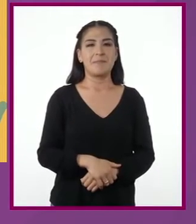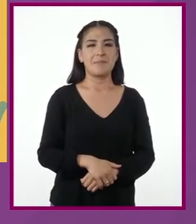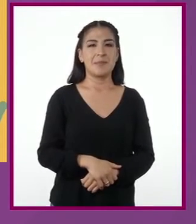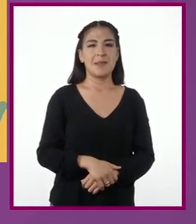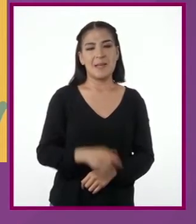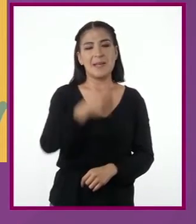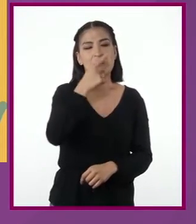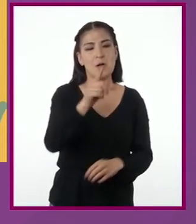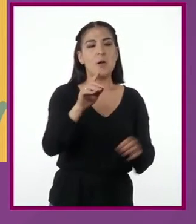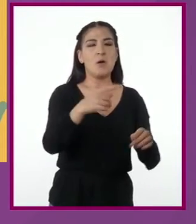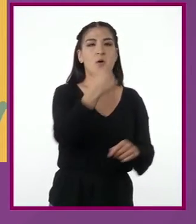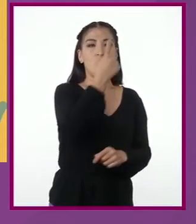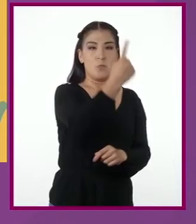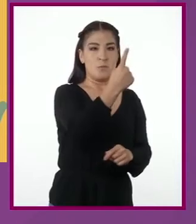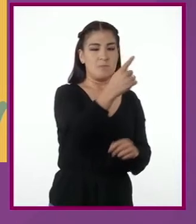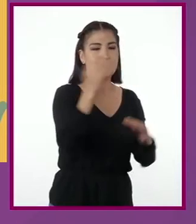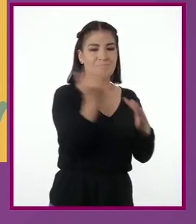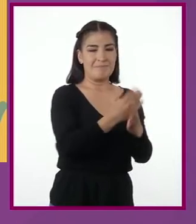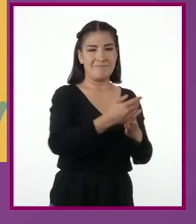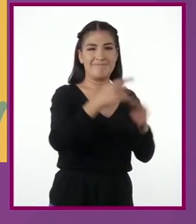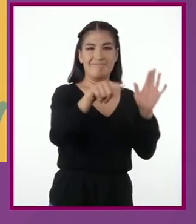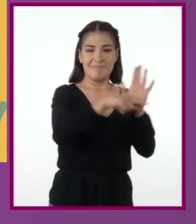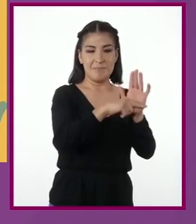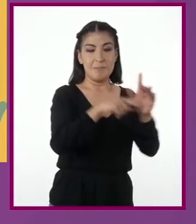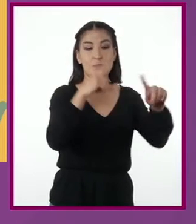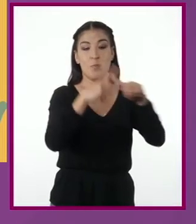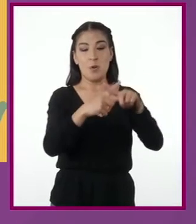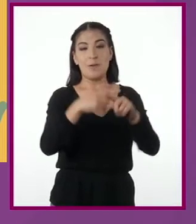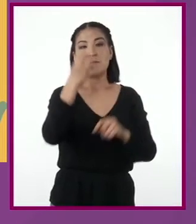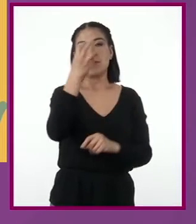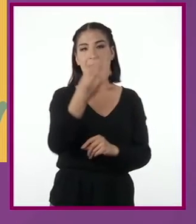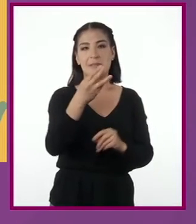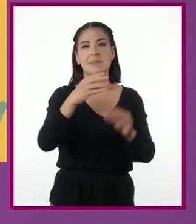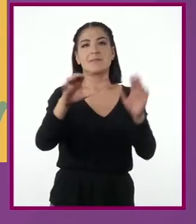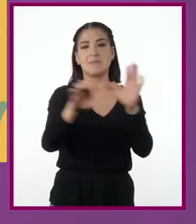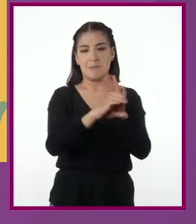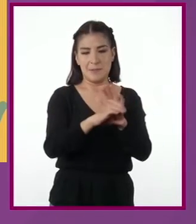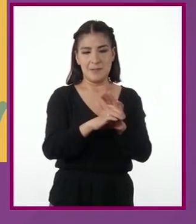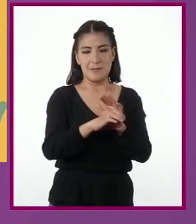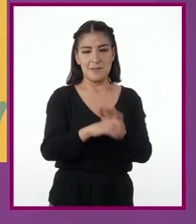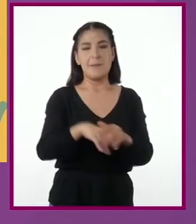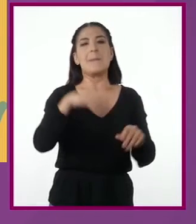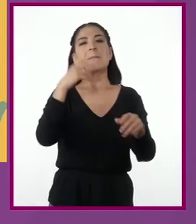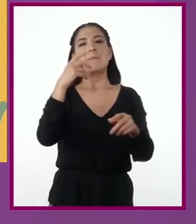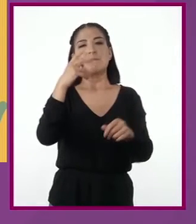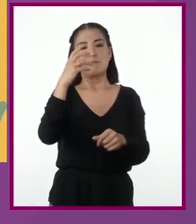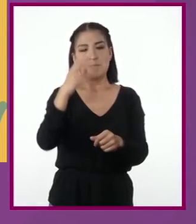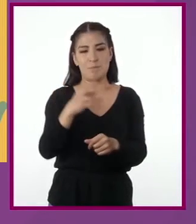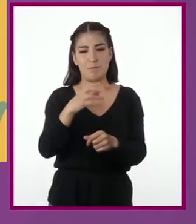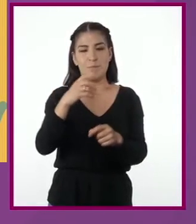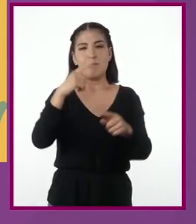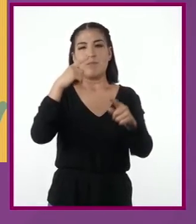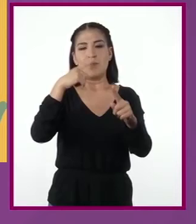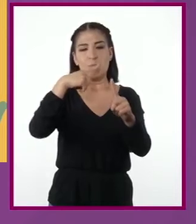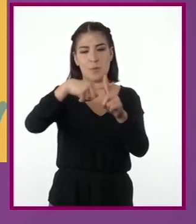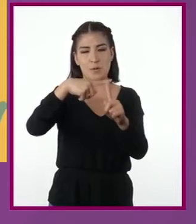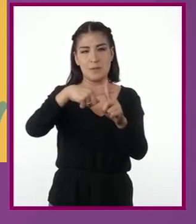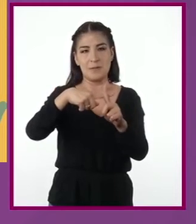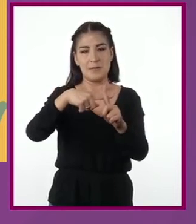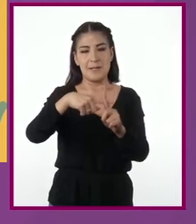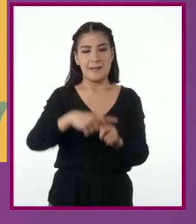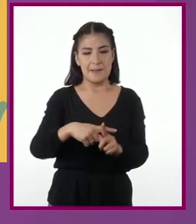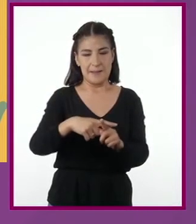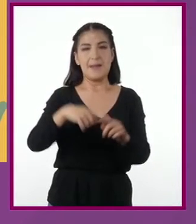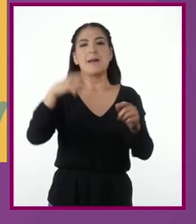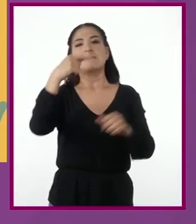decimos que es 1/2 negativo por 3/4 positivo igual a